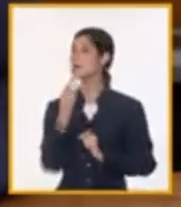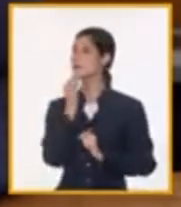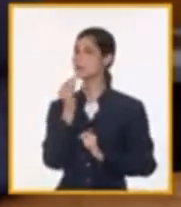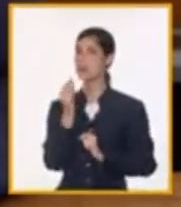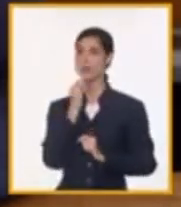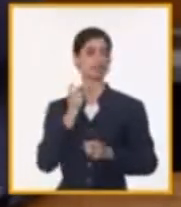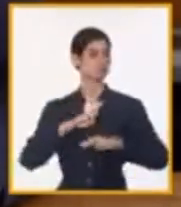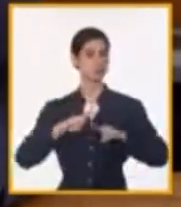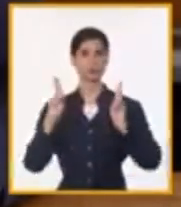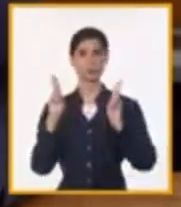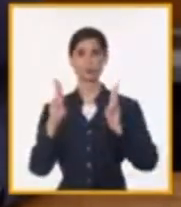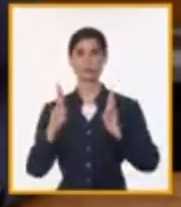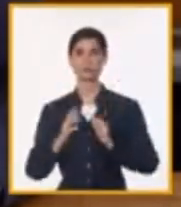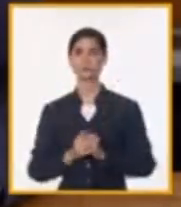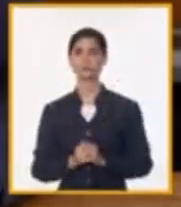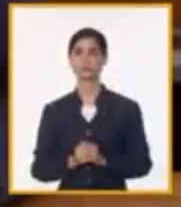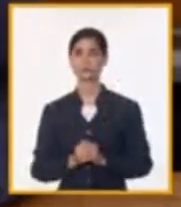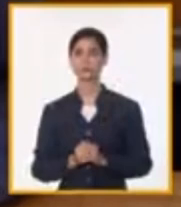toleraremos